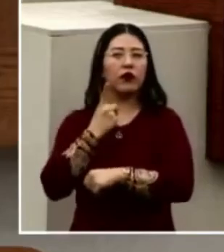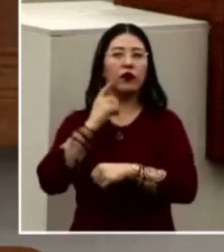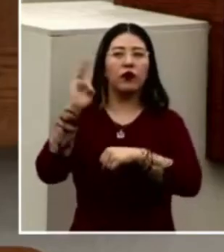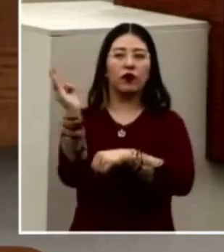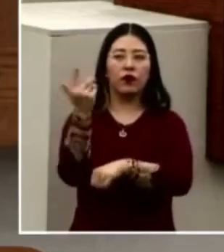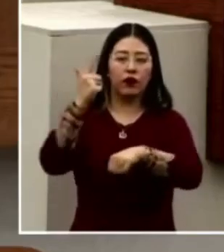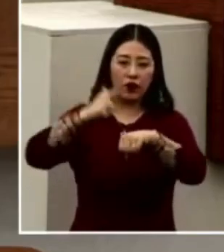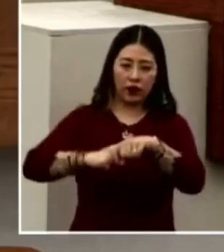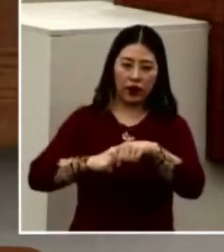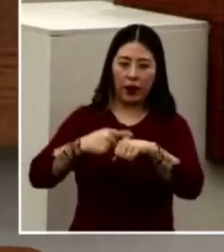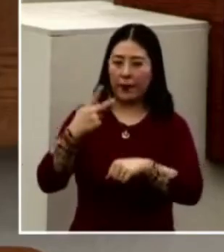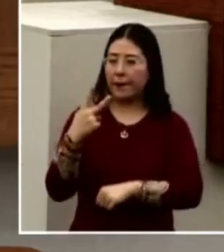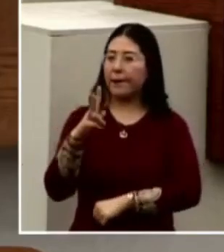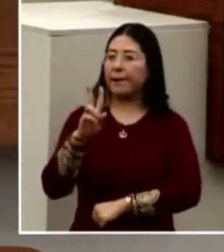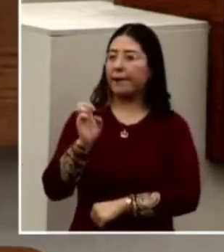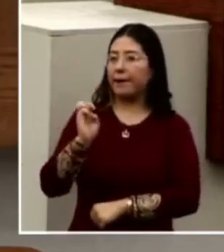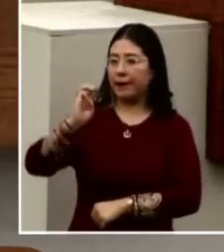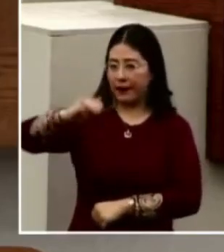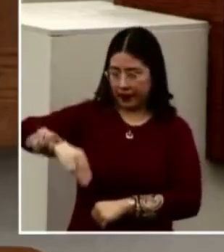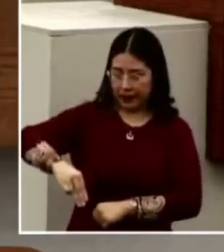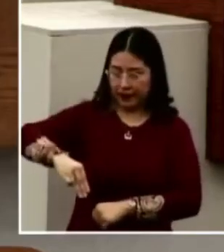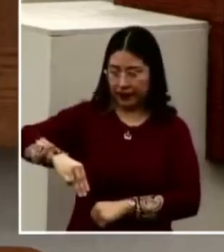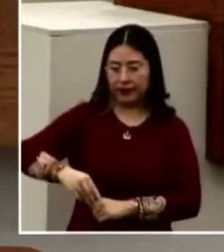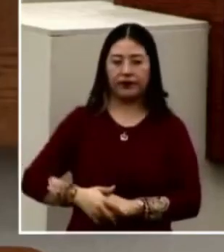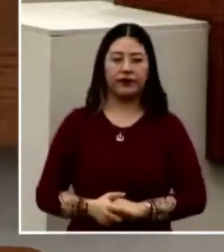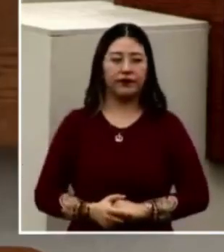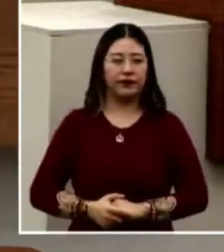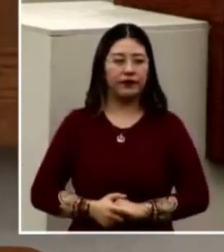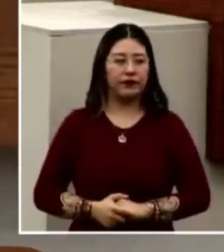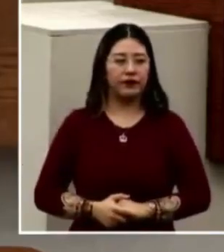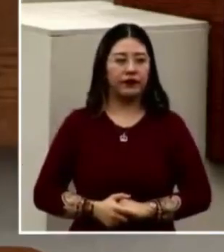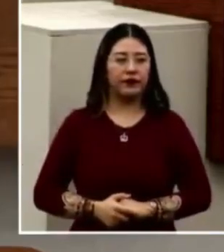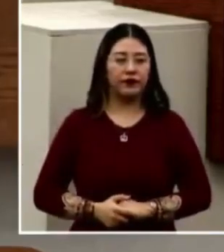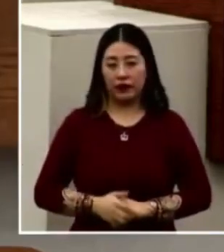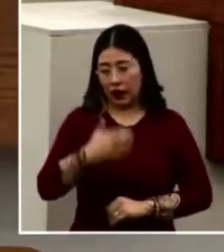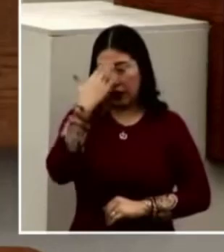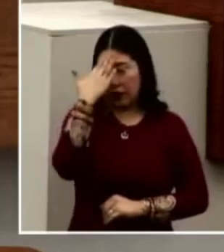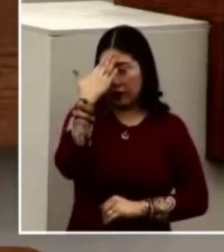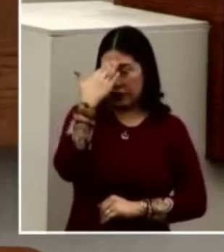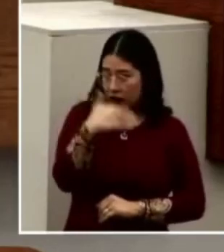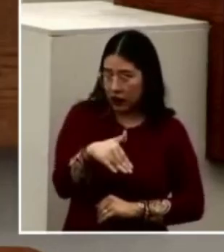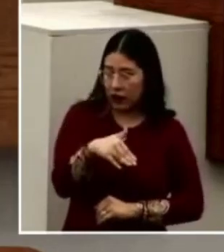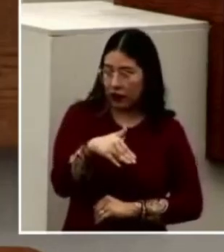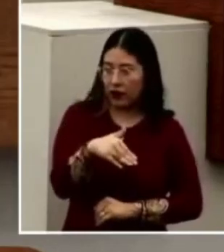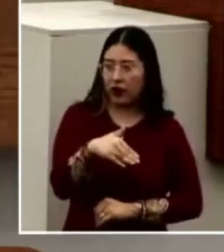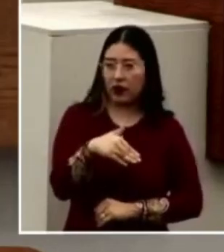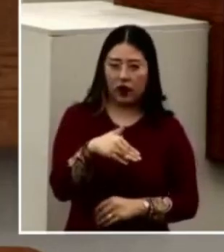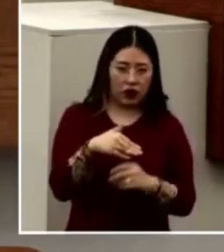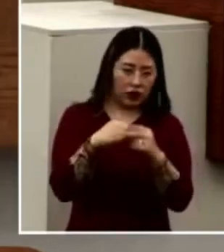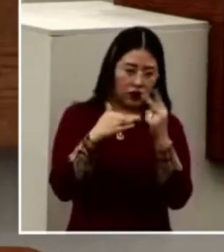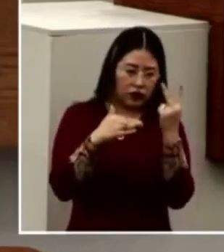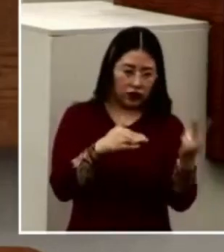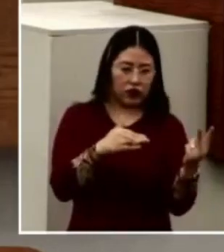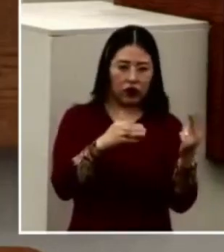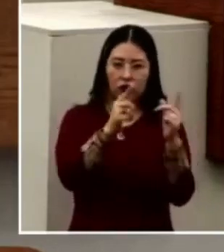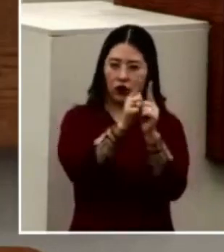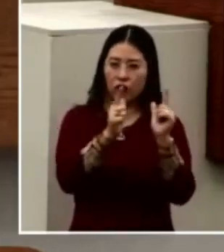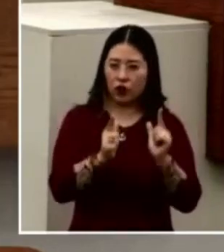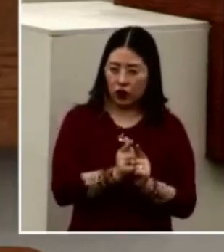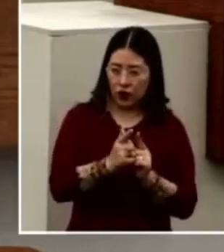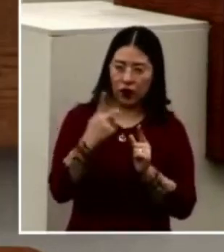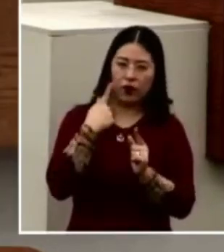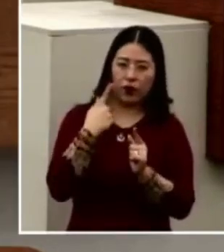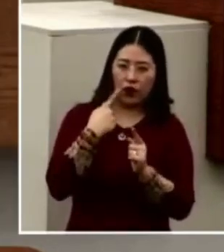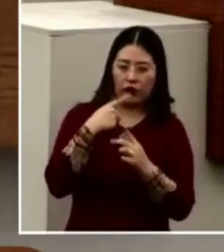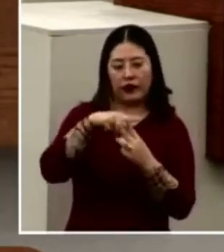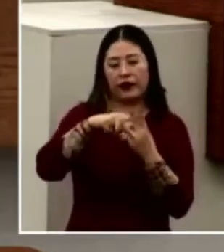del Partido Verde Ecologista de México, que como ustedes saben son de los dos de los tres